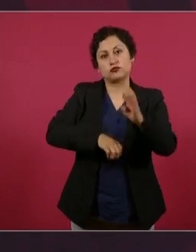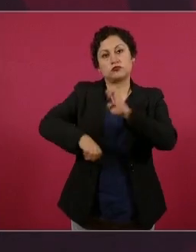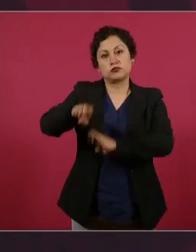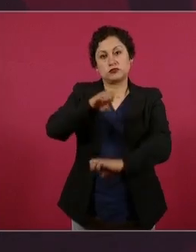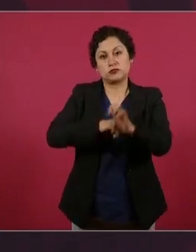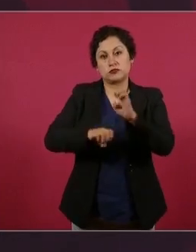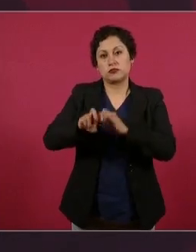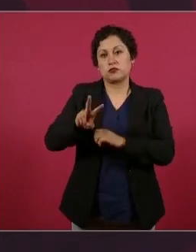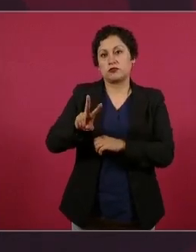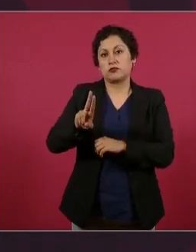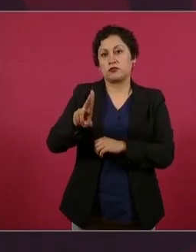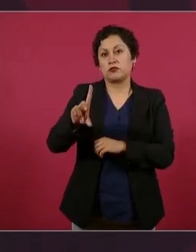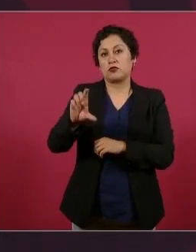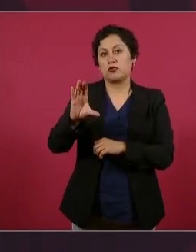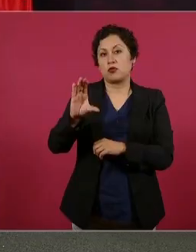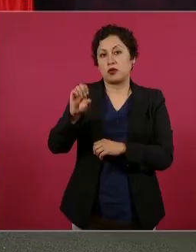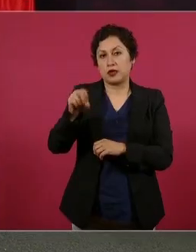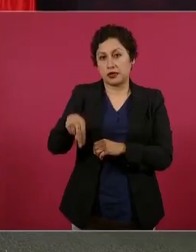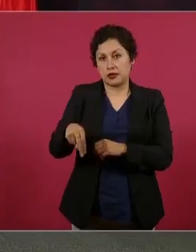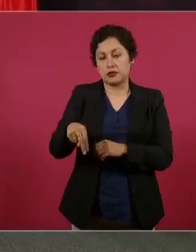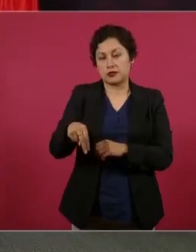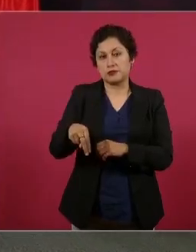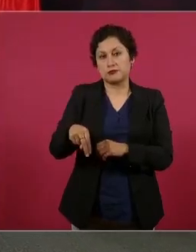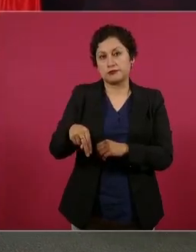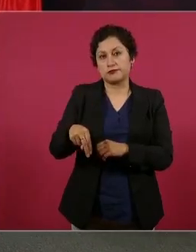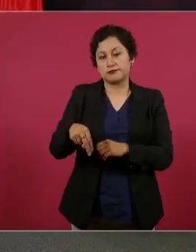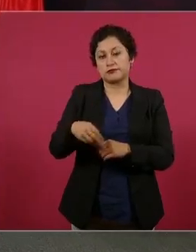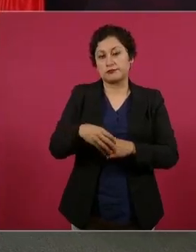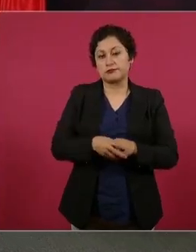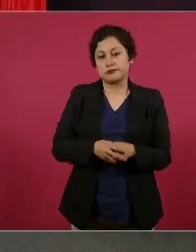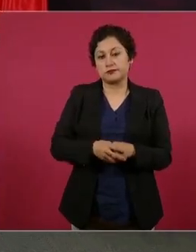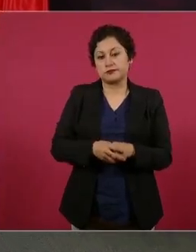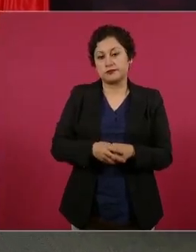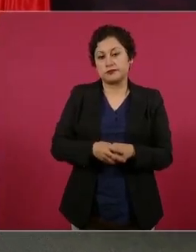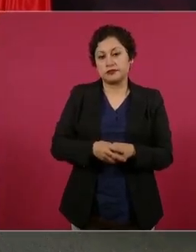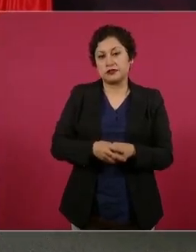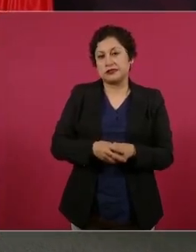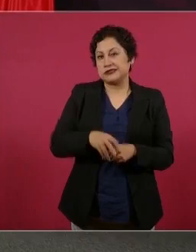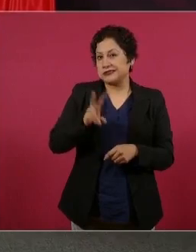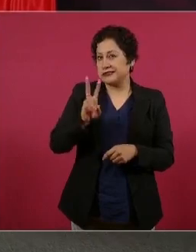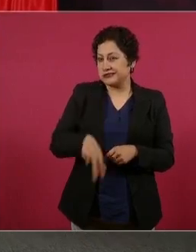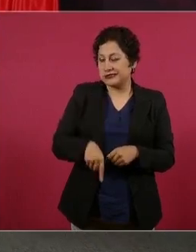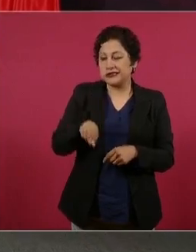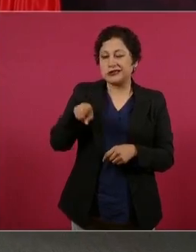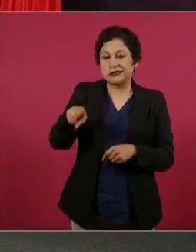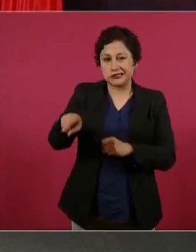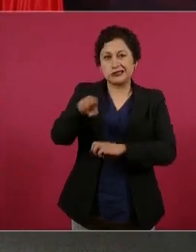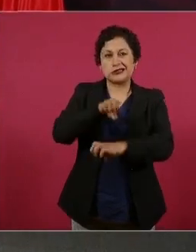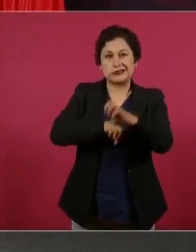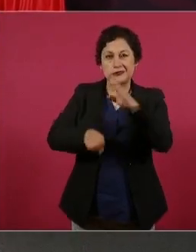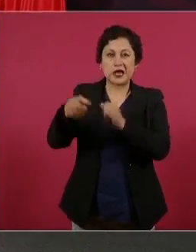Vulcan. No están bien asesorados, creo que